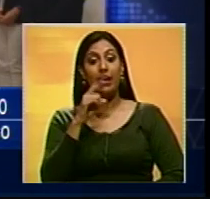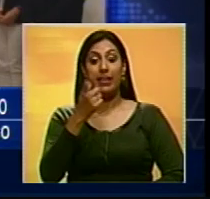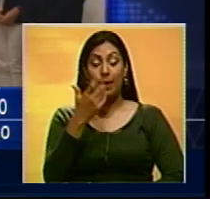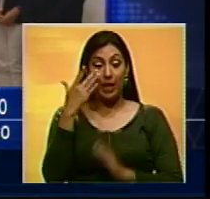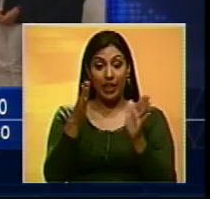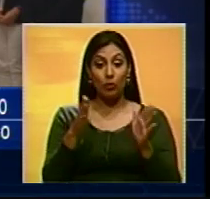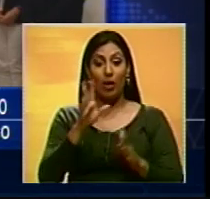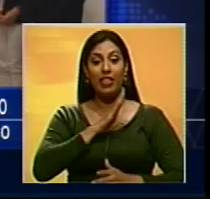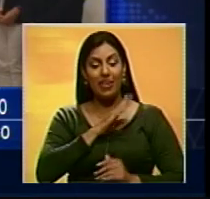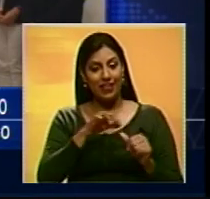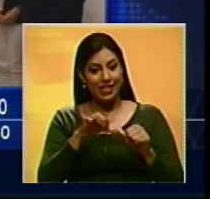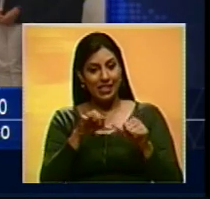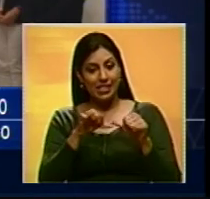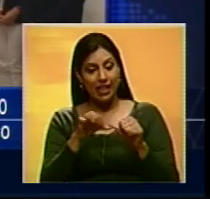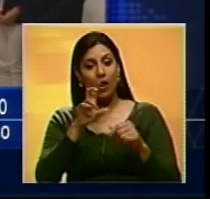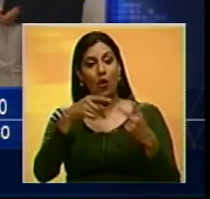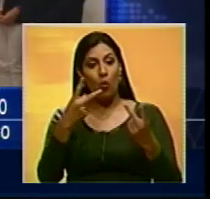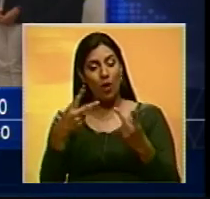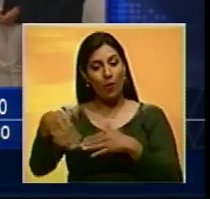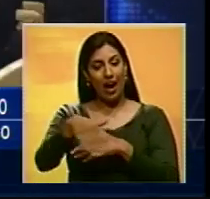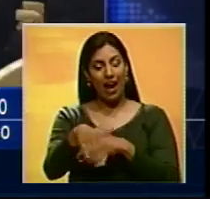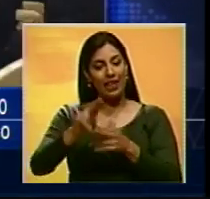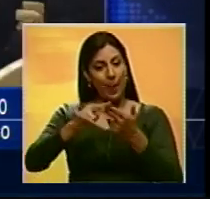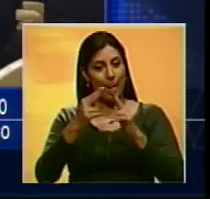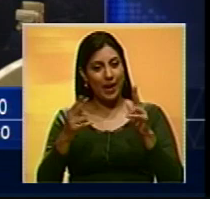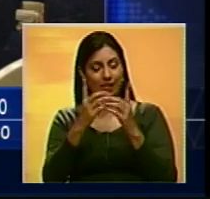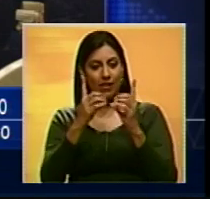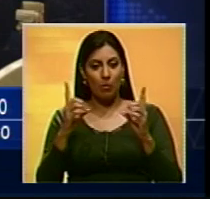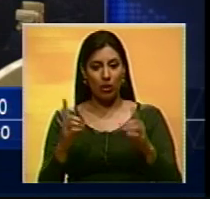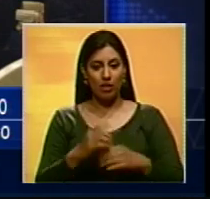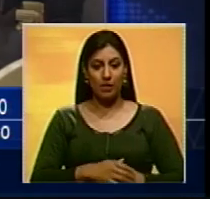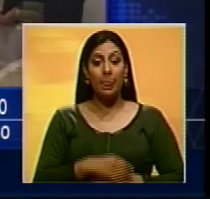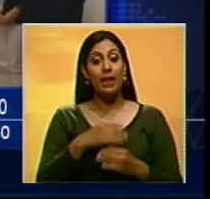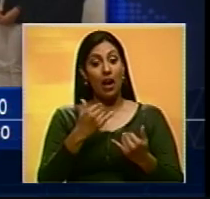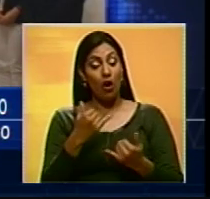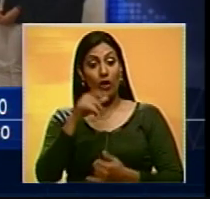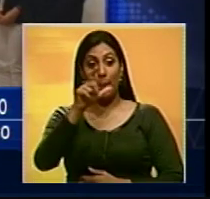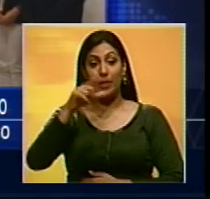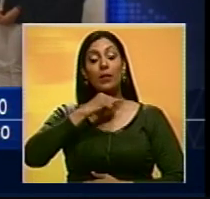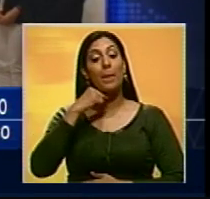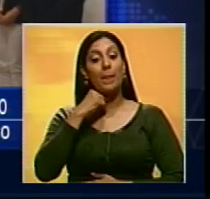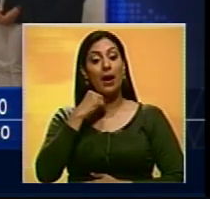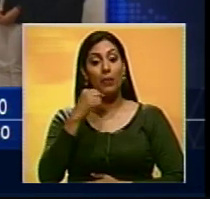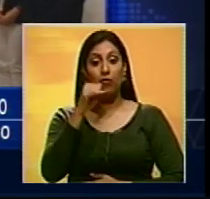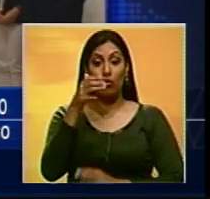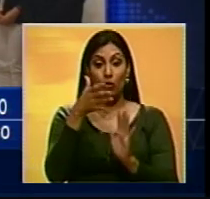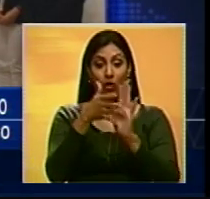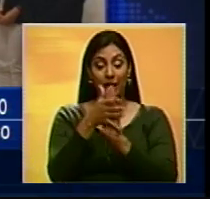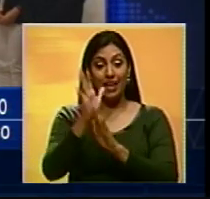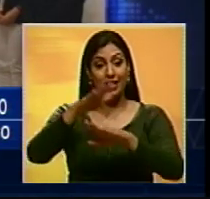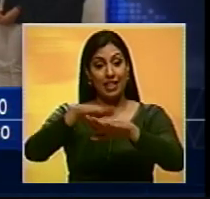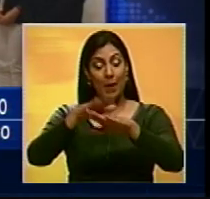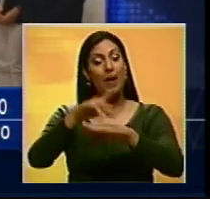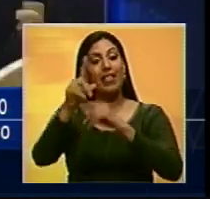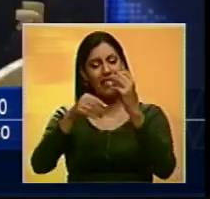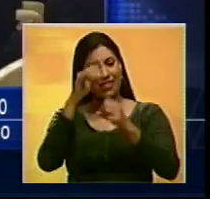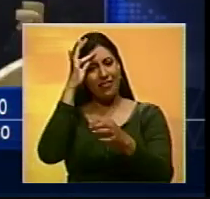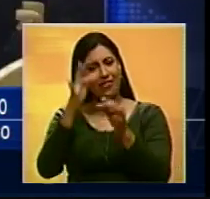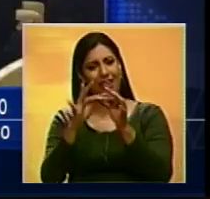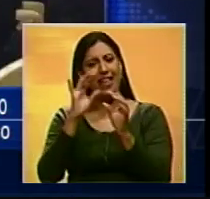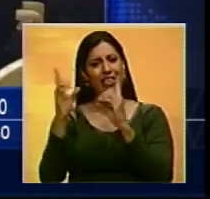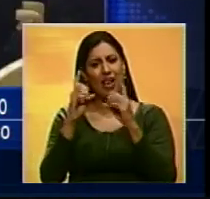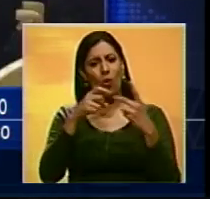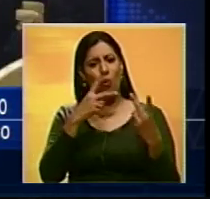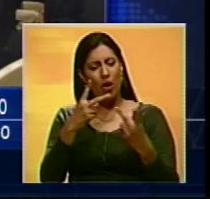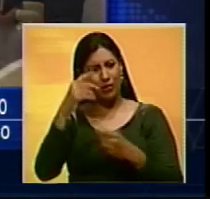los estudiantes seguirán con una agenda de calle pacífica y democrática. Su Santidad Aldo Giordano llamó a creer en el diálogo y a